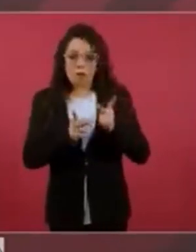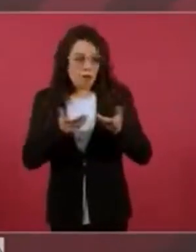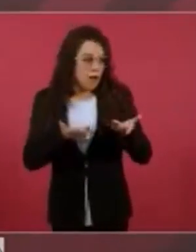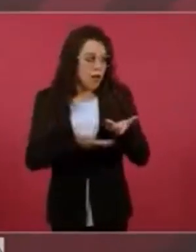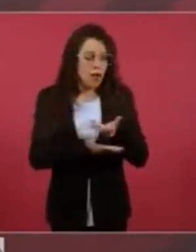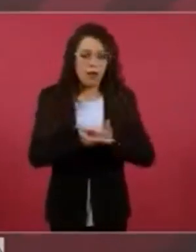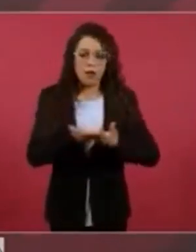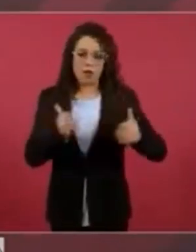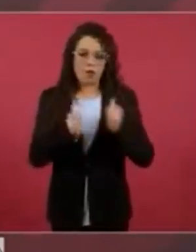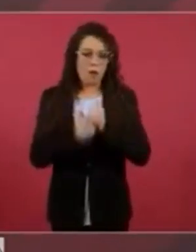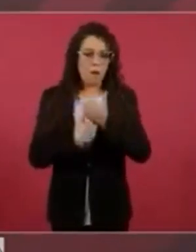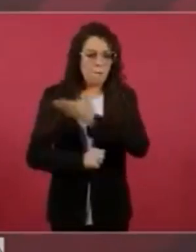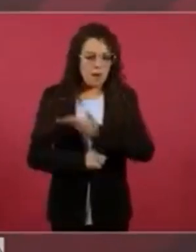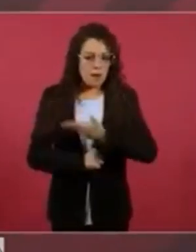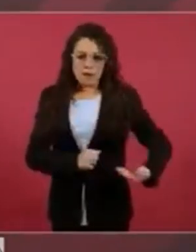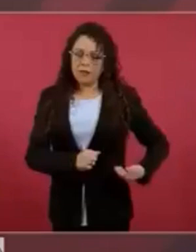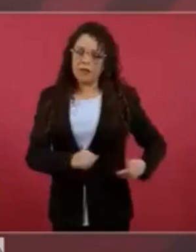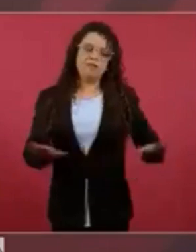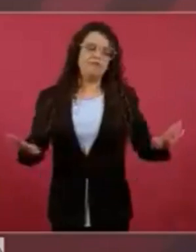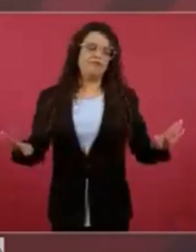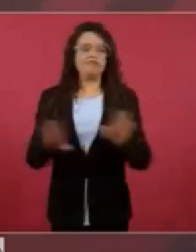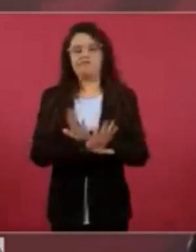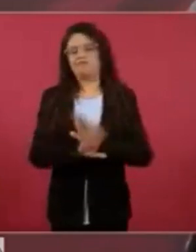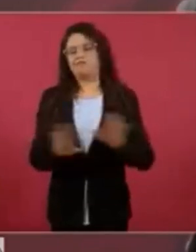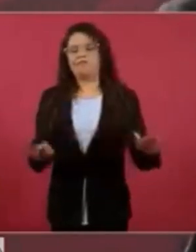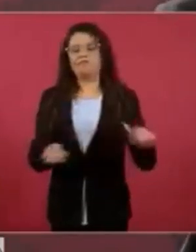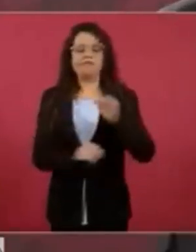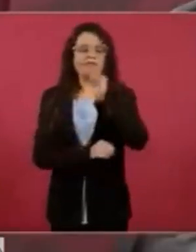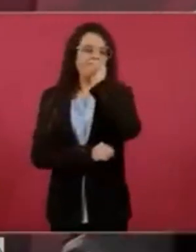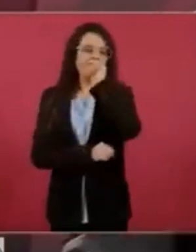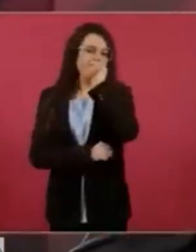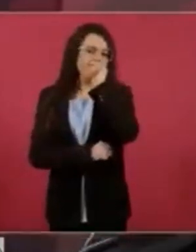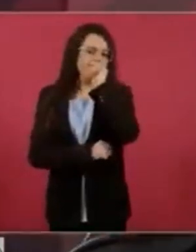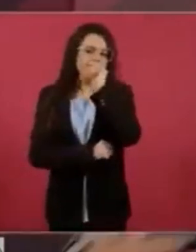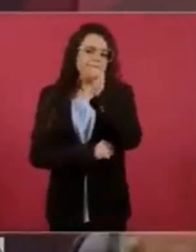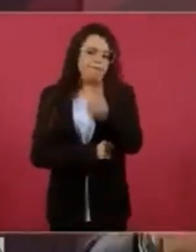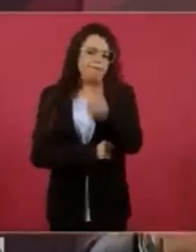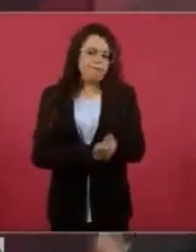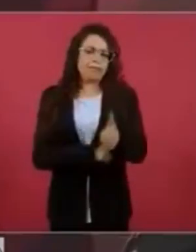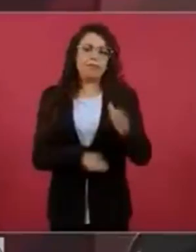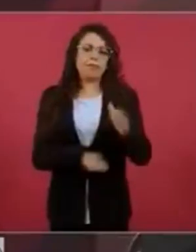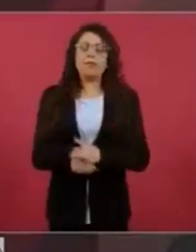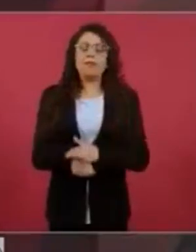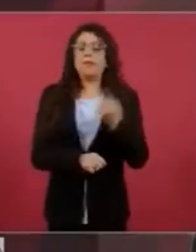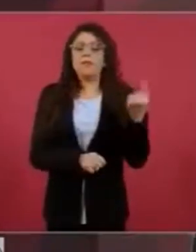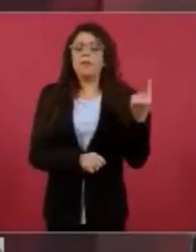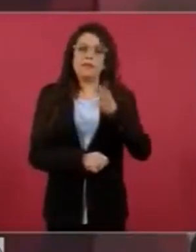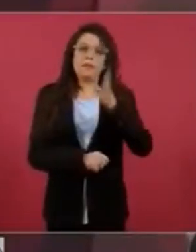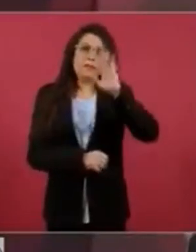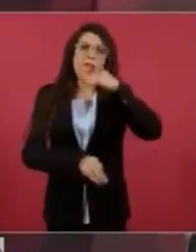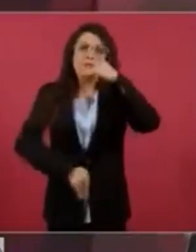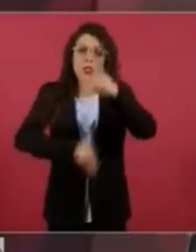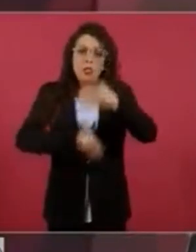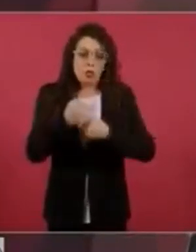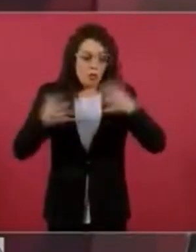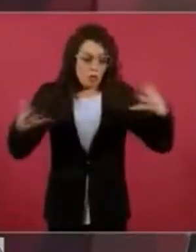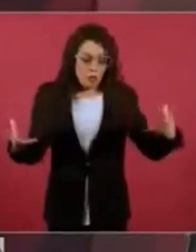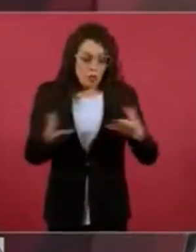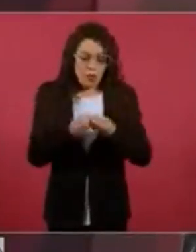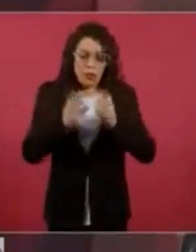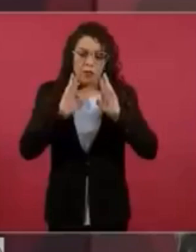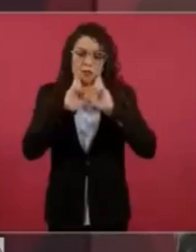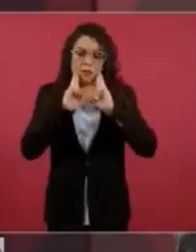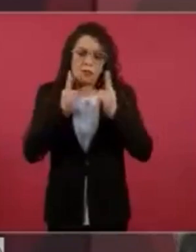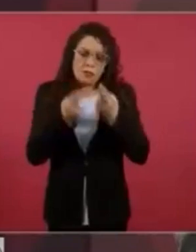con presidentes, con jefes de Estado, porque tendría que reunirme con todos y yo creo que eso corresponde